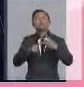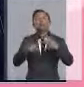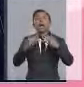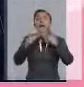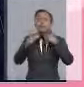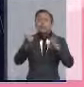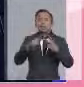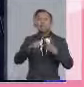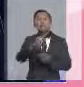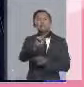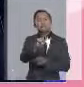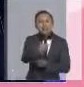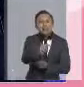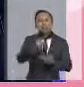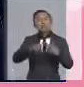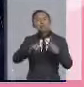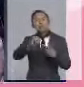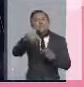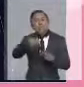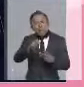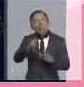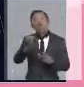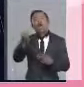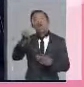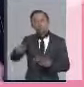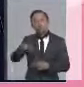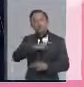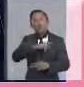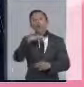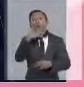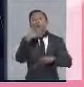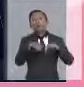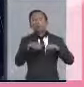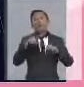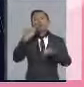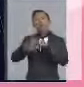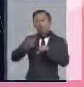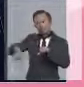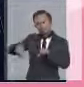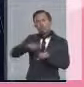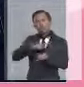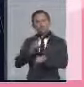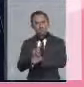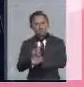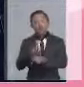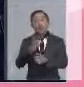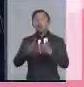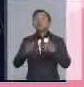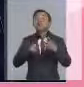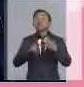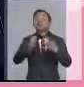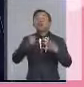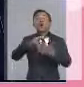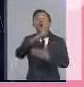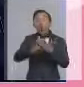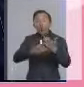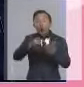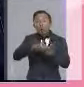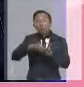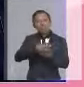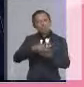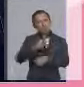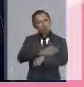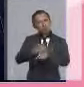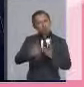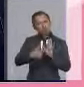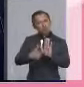tienen que estar metidos en el combate a la corrupción. Eso no se ha hecho. Y todos los contratos tienen que ser transparentes. Eso se hizo un mes antes de que yo